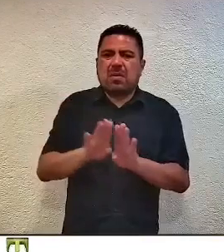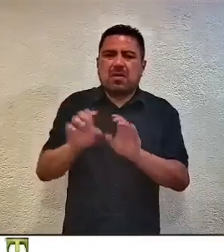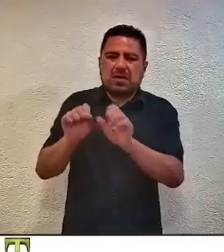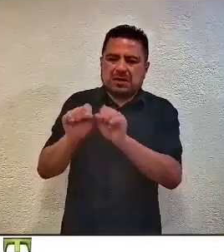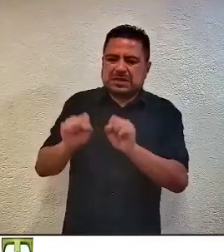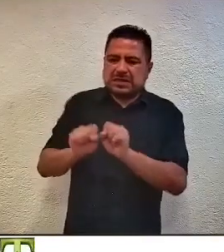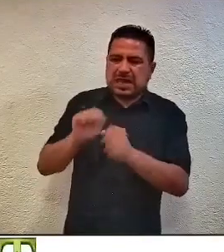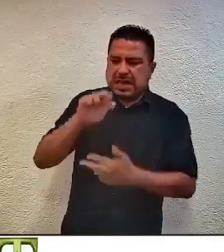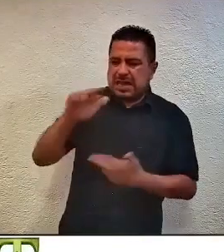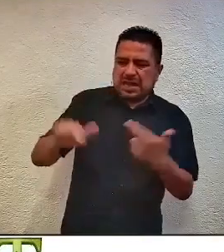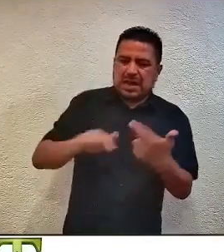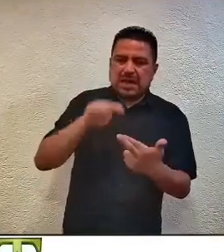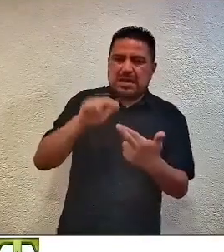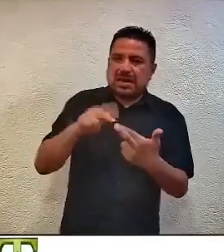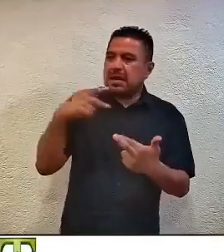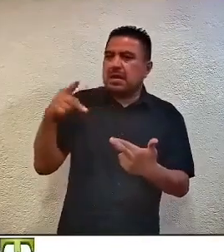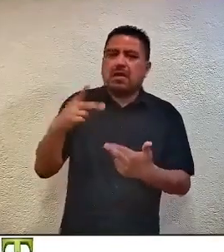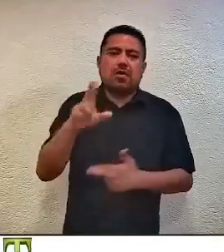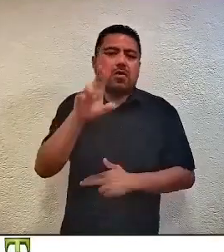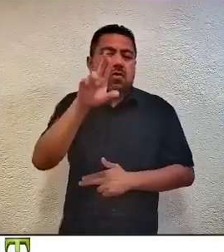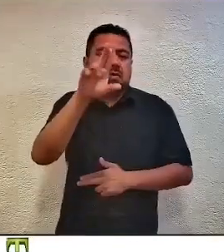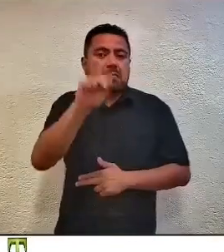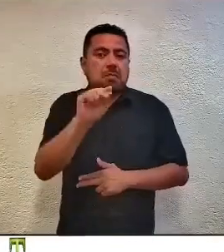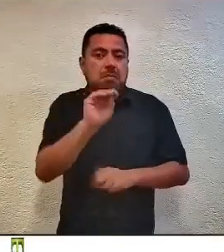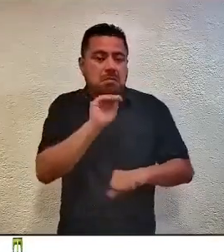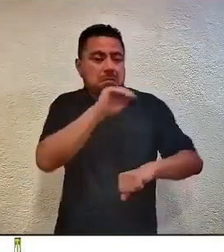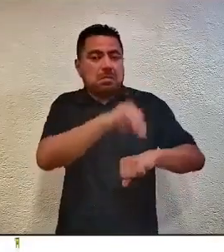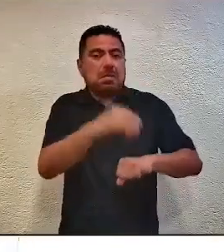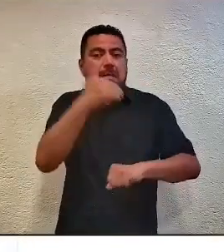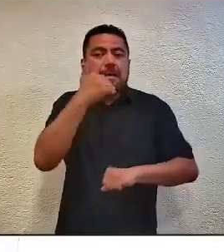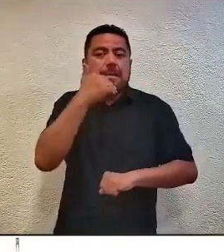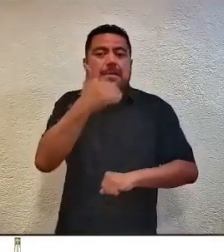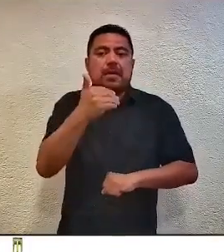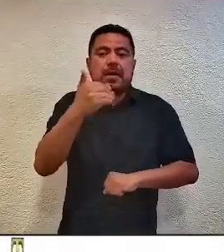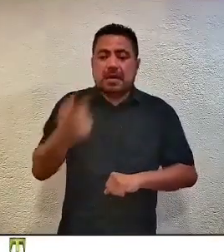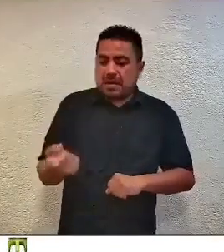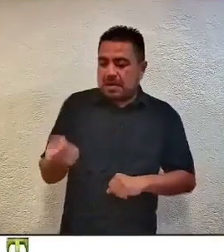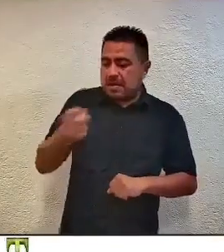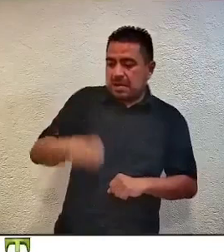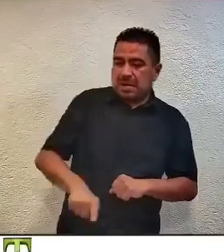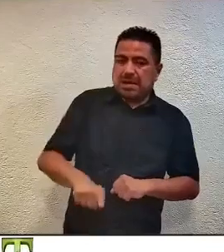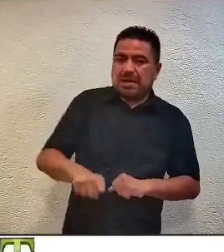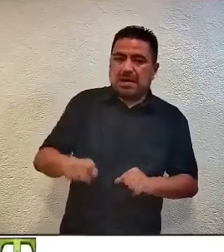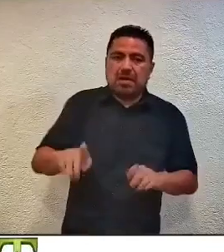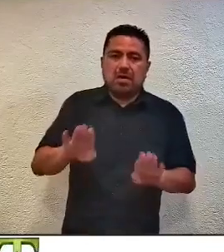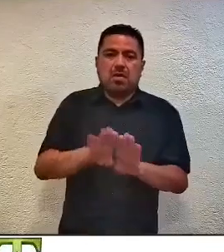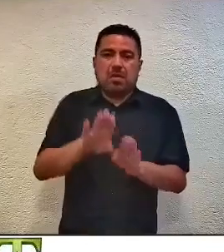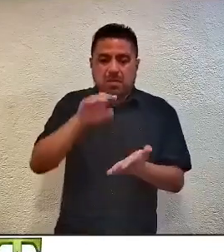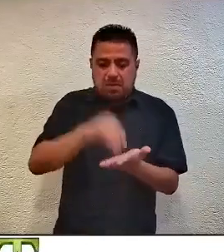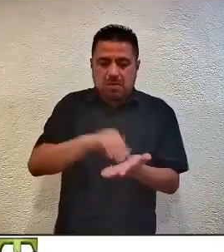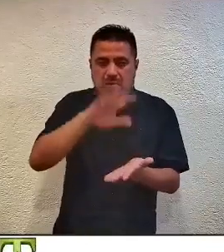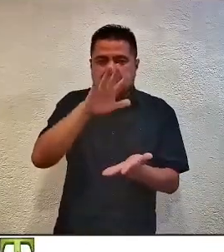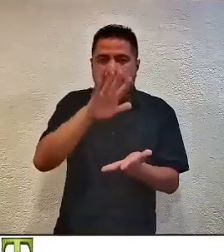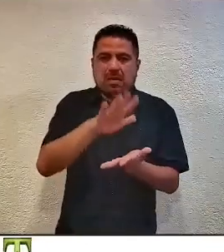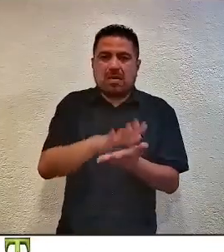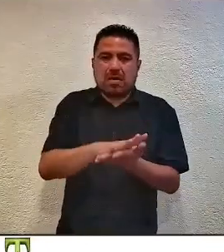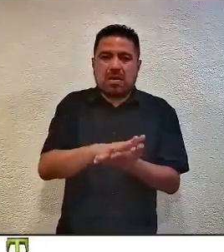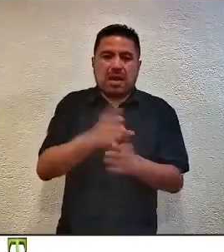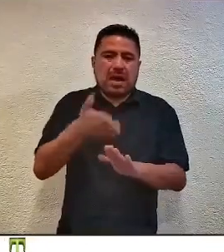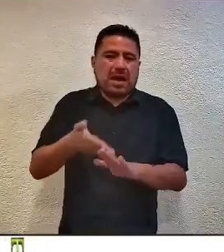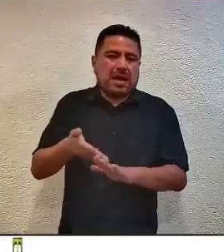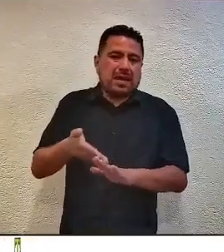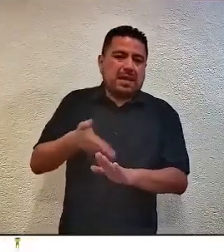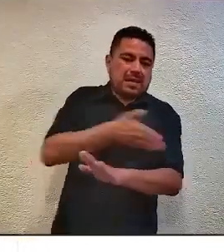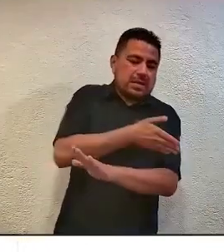Regional, porque no se cumplieron los mandatos que estableció